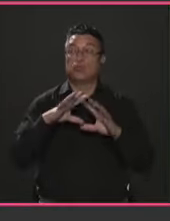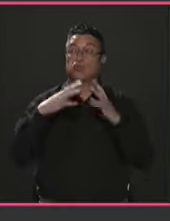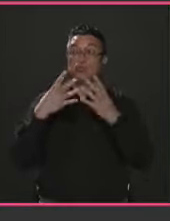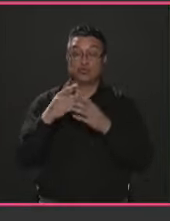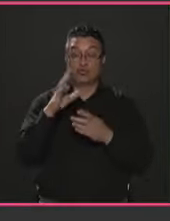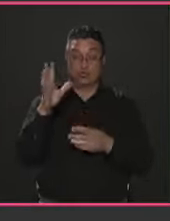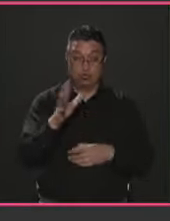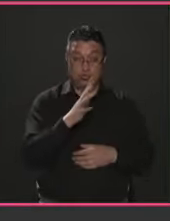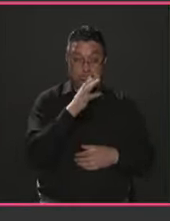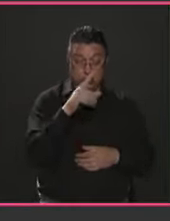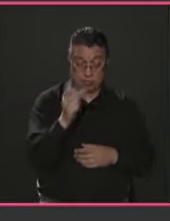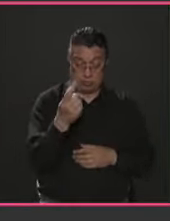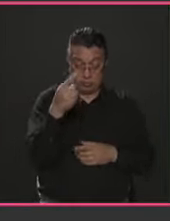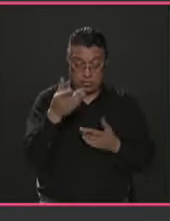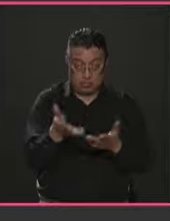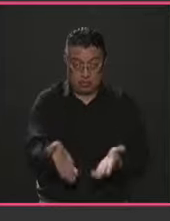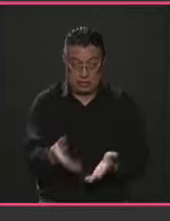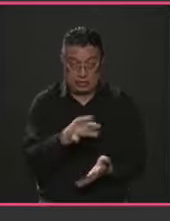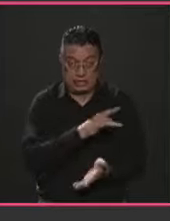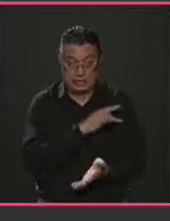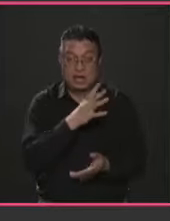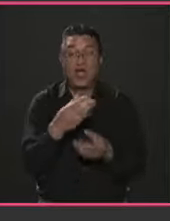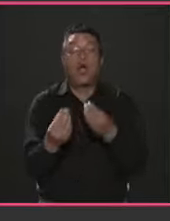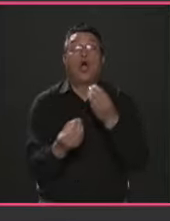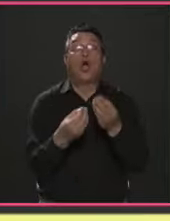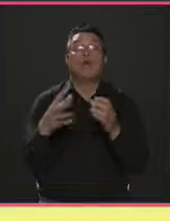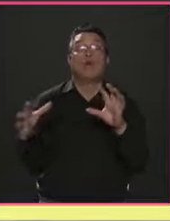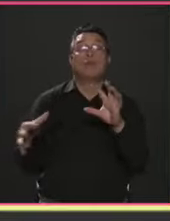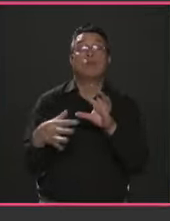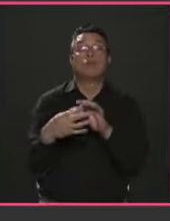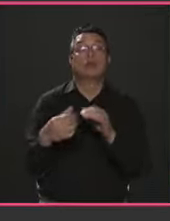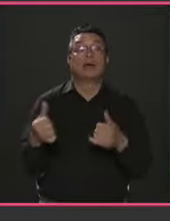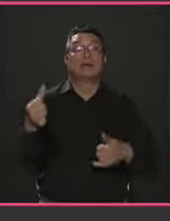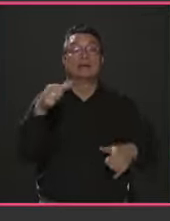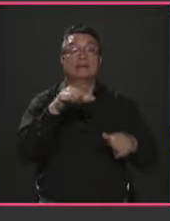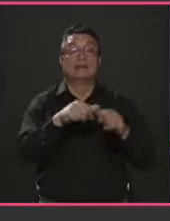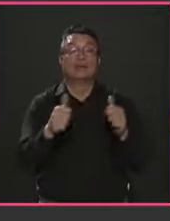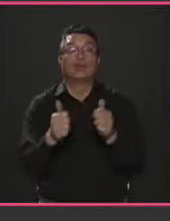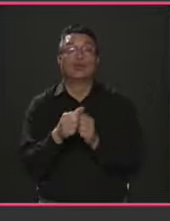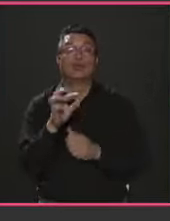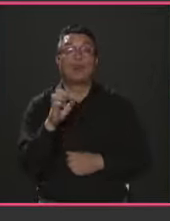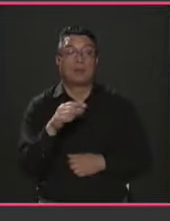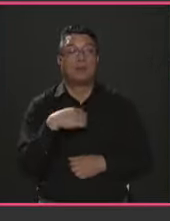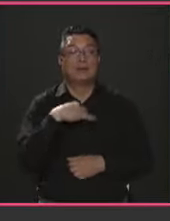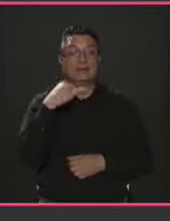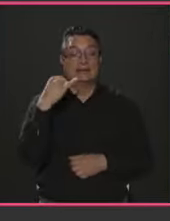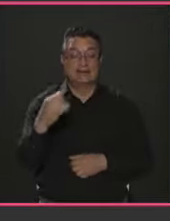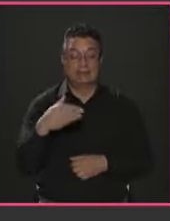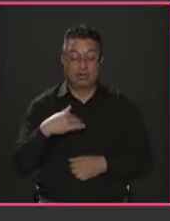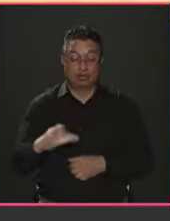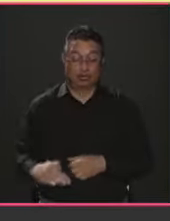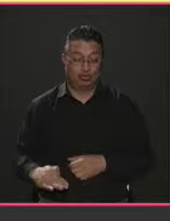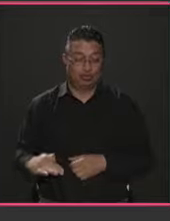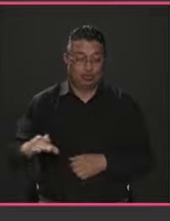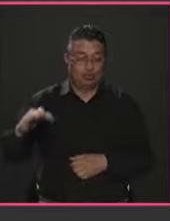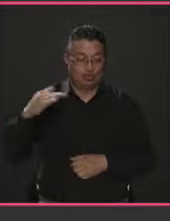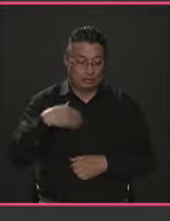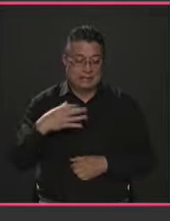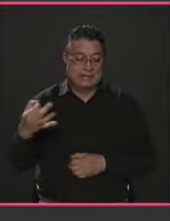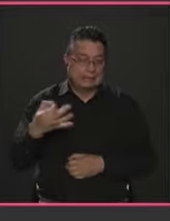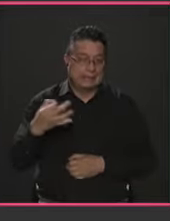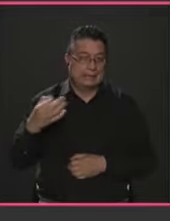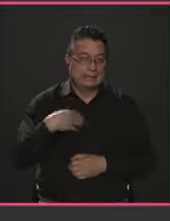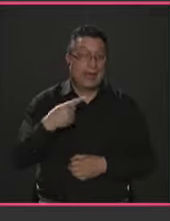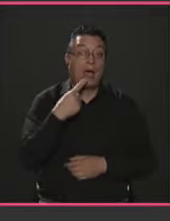mundo eh Cómo has sentido esa conexión con la ciencia de la mano Delta claro Bueno desde chico me estaban tratando de tirar la medicina Yo tenía